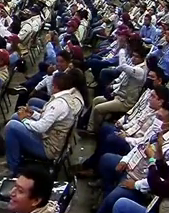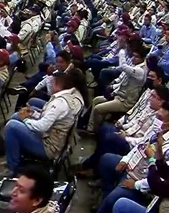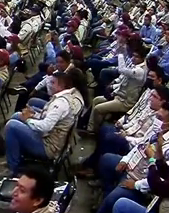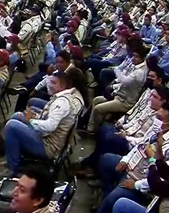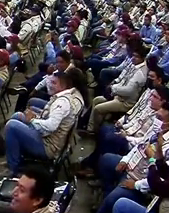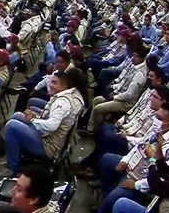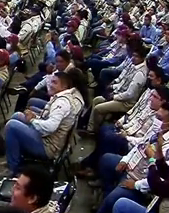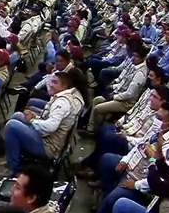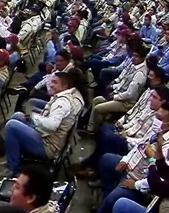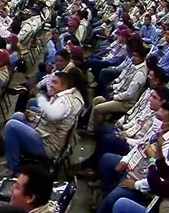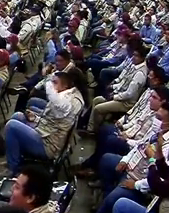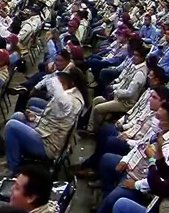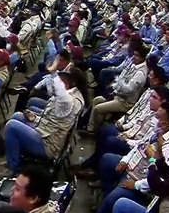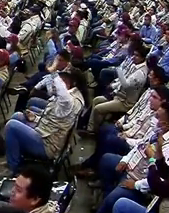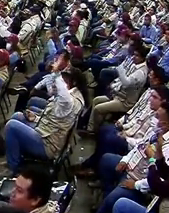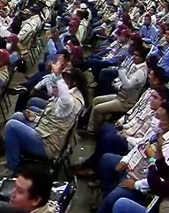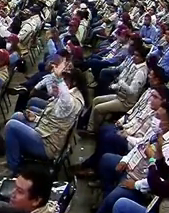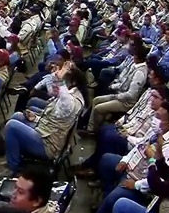investigadores del campo,